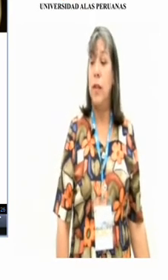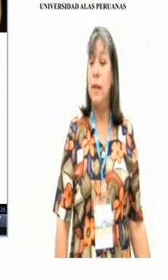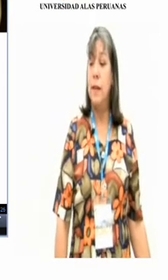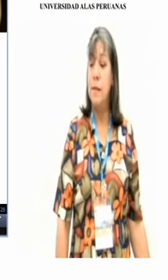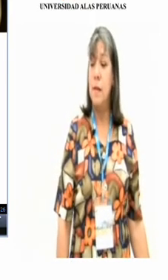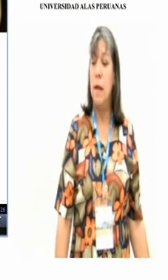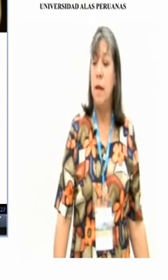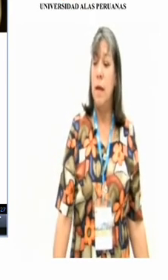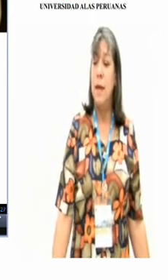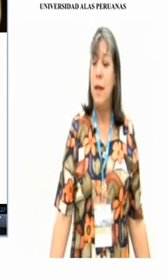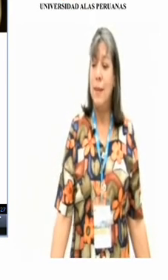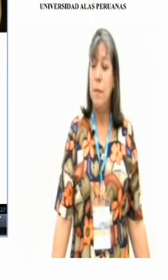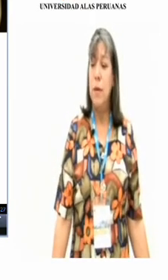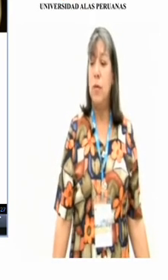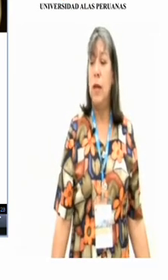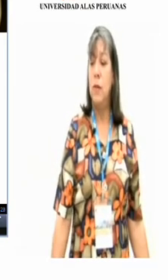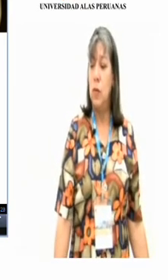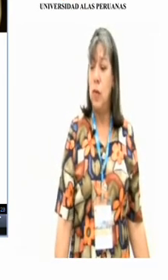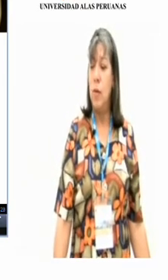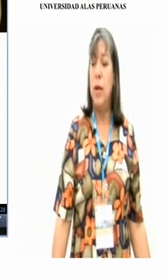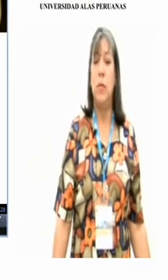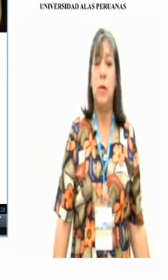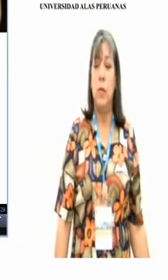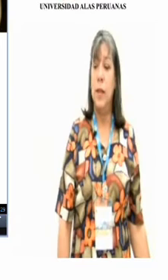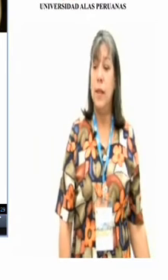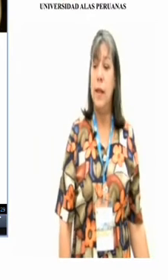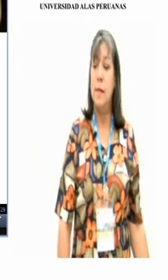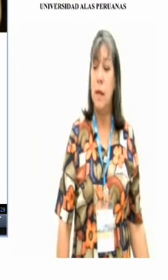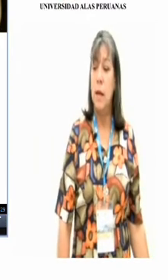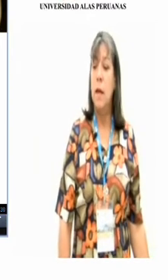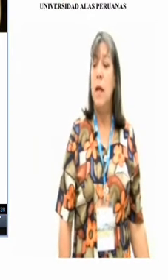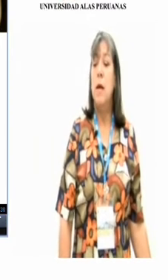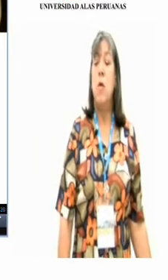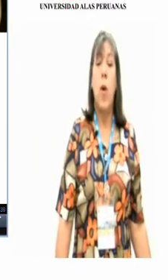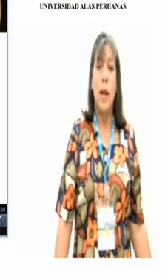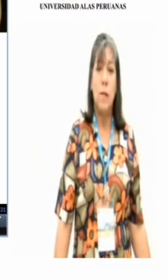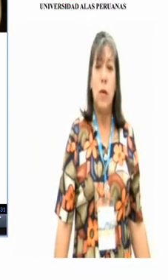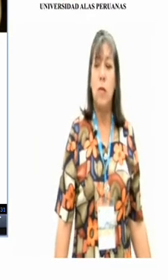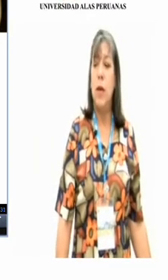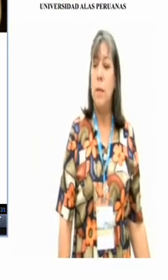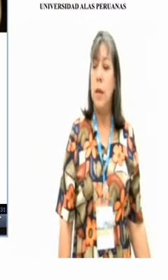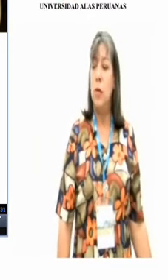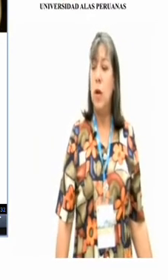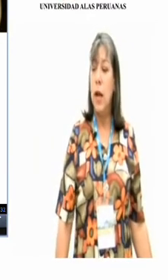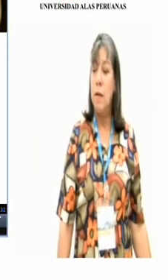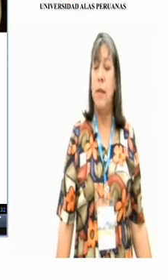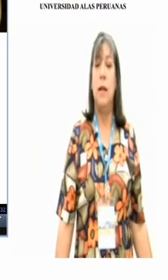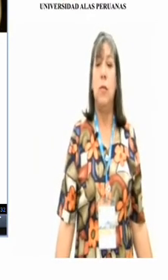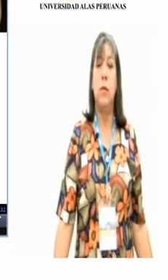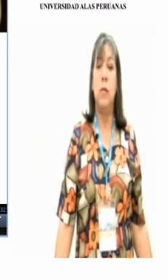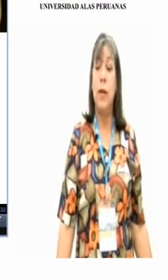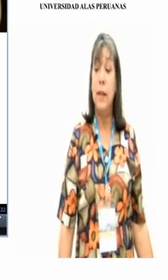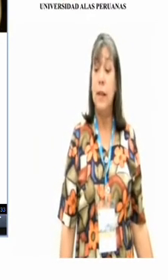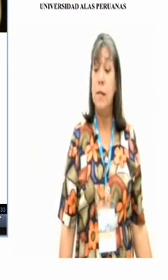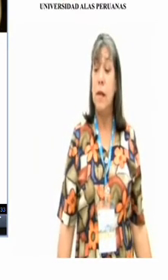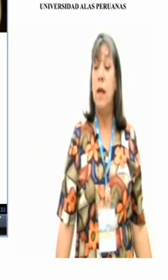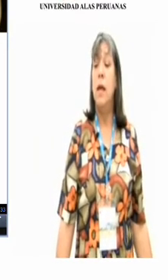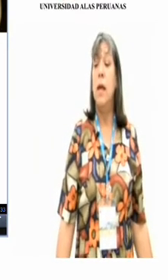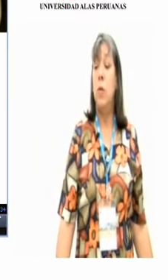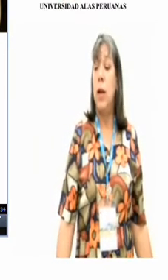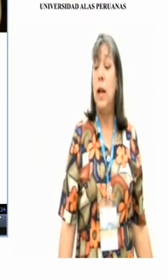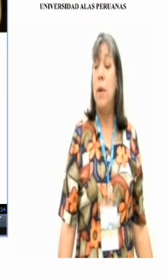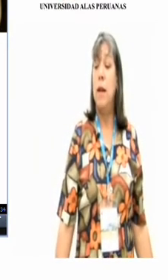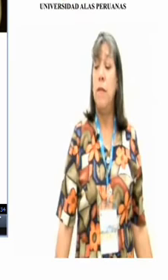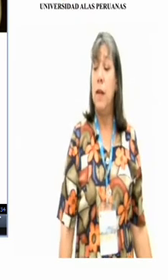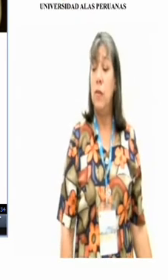qué es educación a distancia, qué términos están asociados a la educación a distancia. ¿Cuáles son esos elementos claves de la educación a